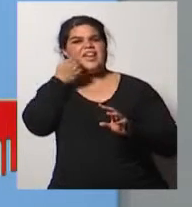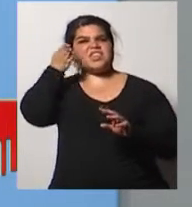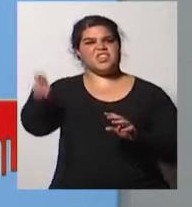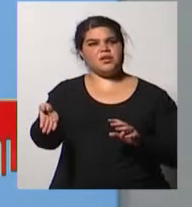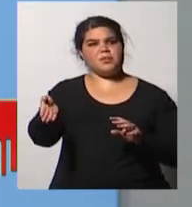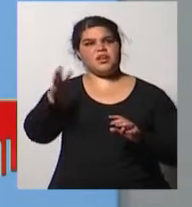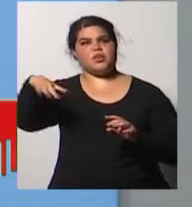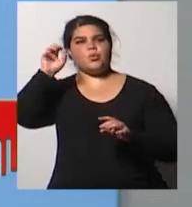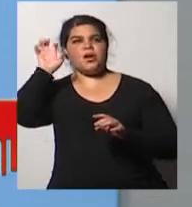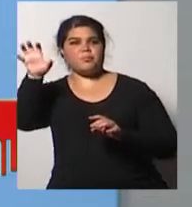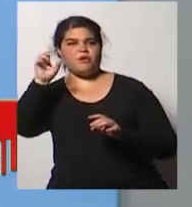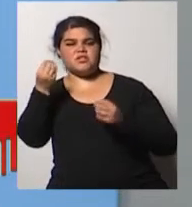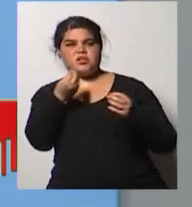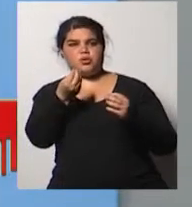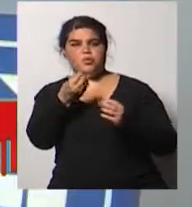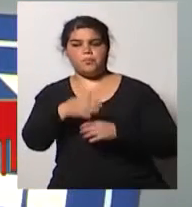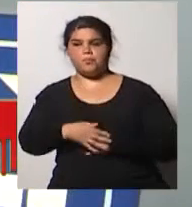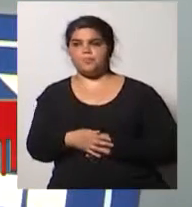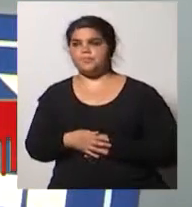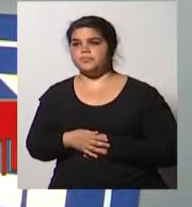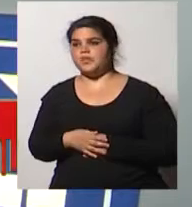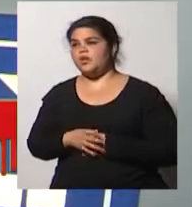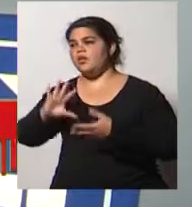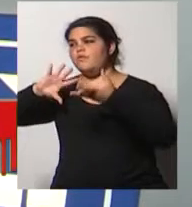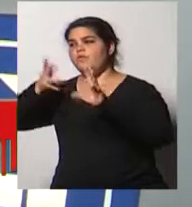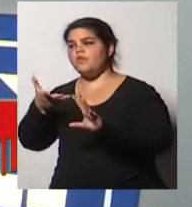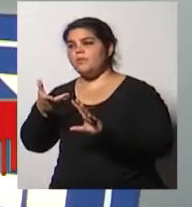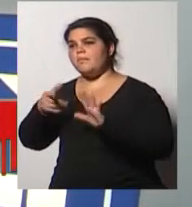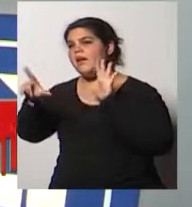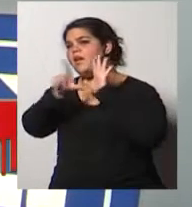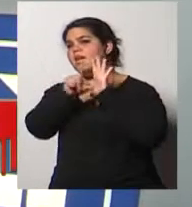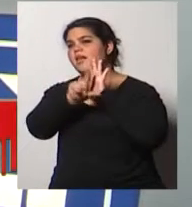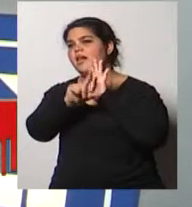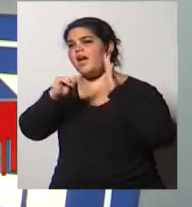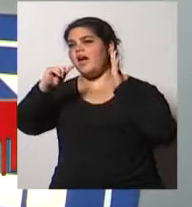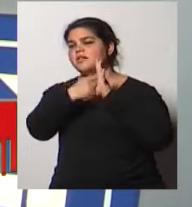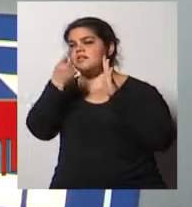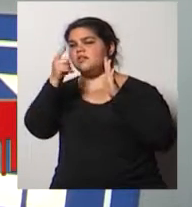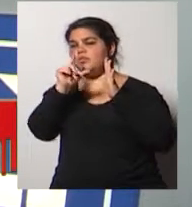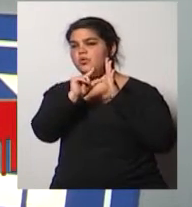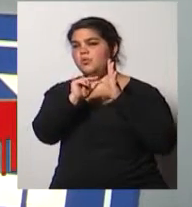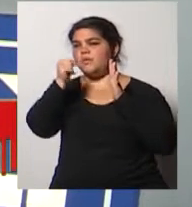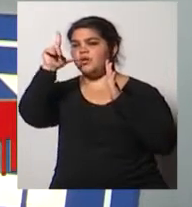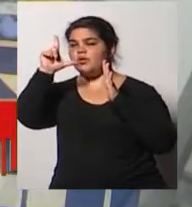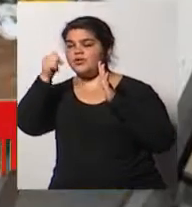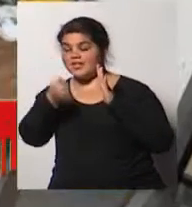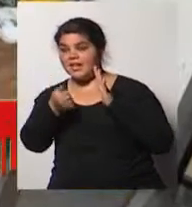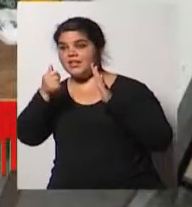intervención de una provincia? Mire, los mecanismos constitucionales están previstos en el artículo 6 de la Constitución